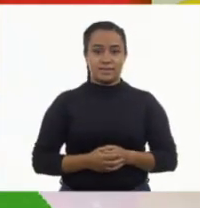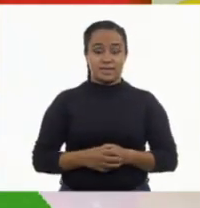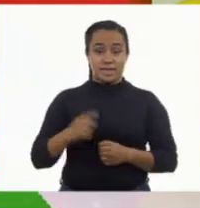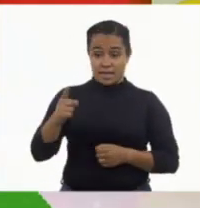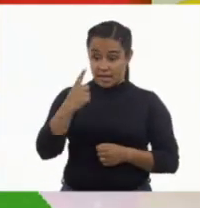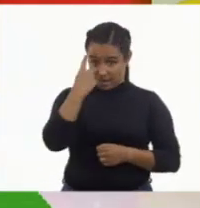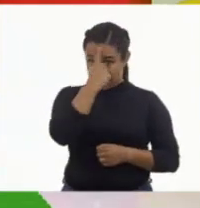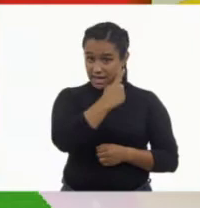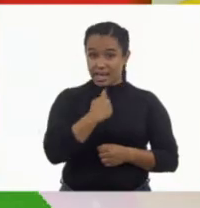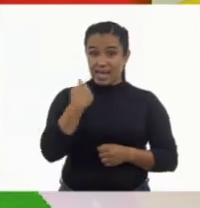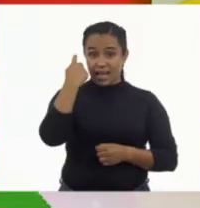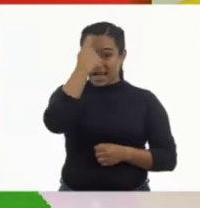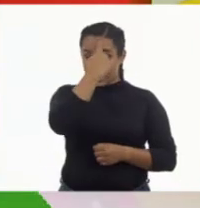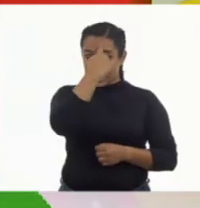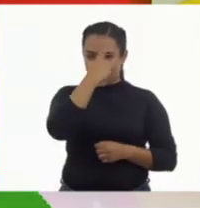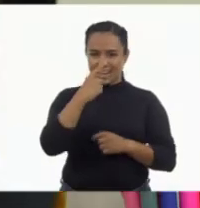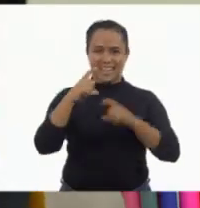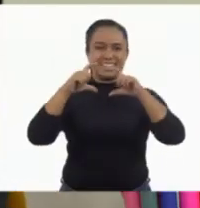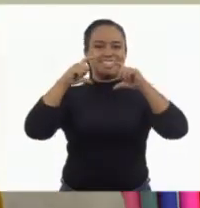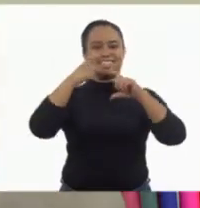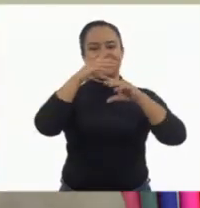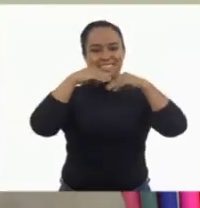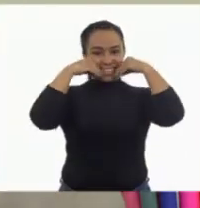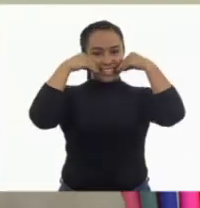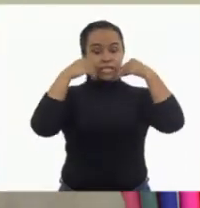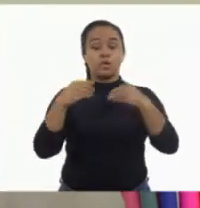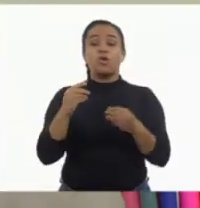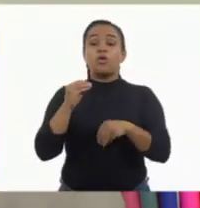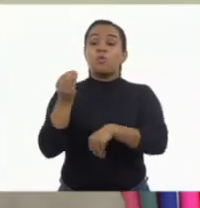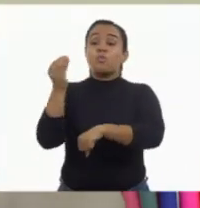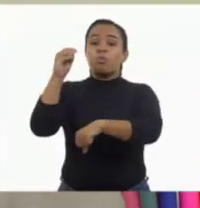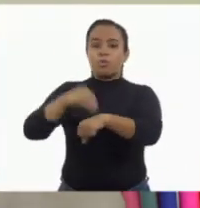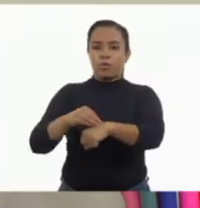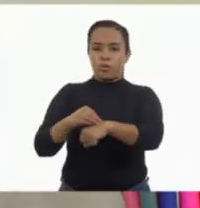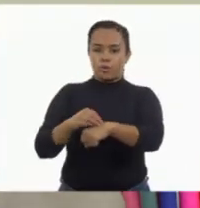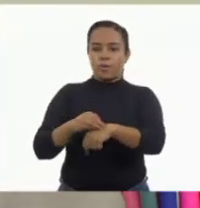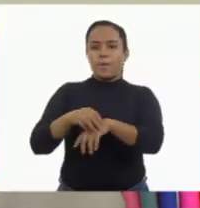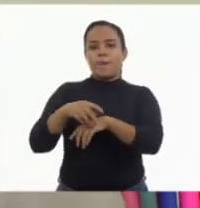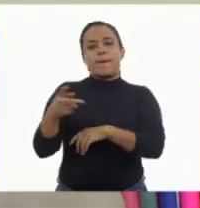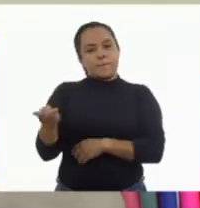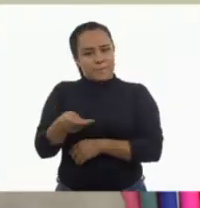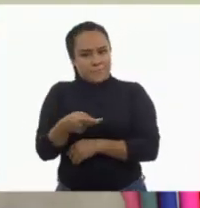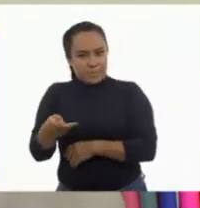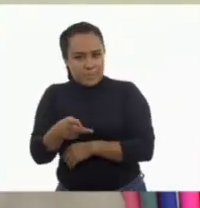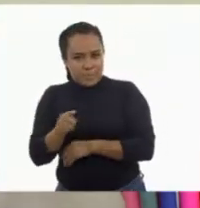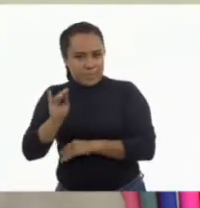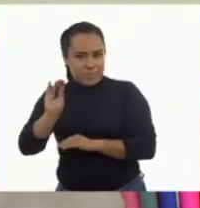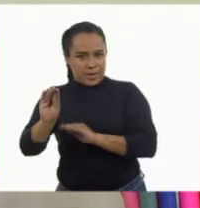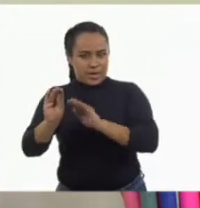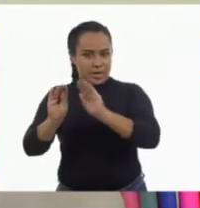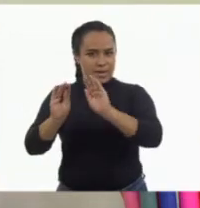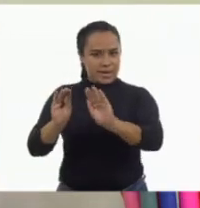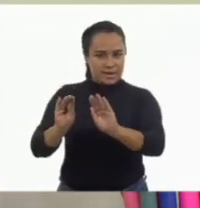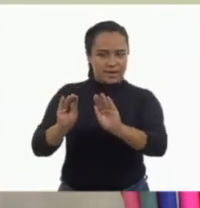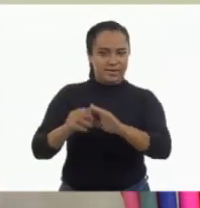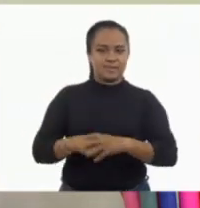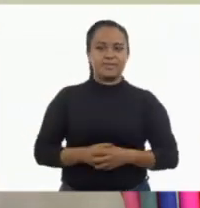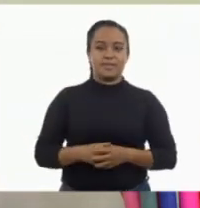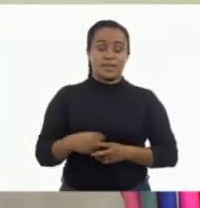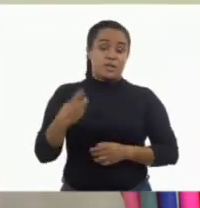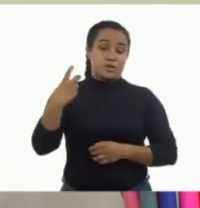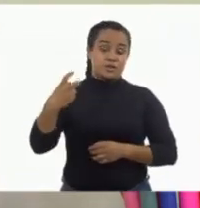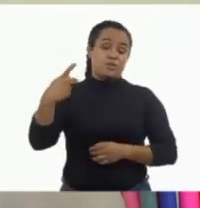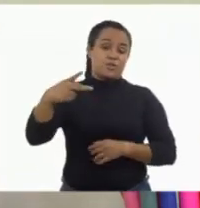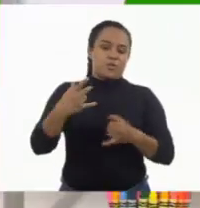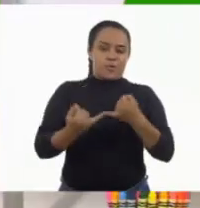Esta carita de Cristian va a ir en las piernas. Aquí está la alegría